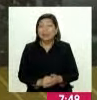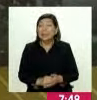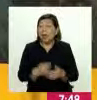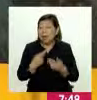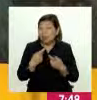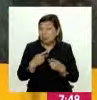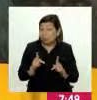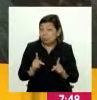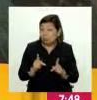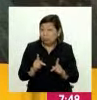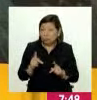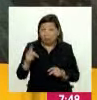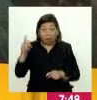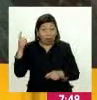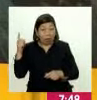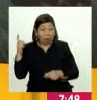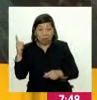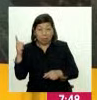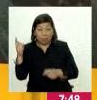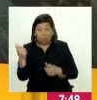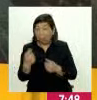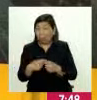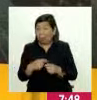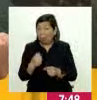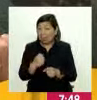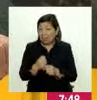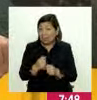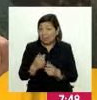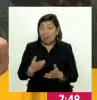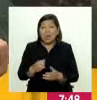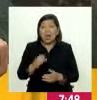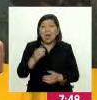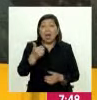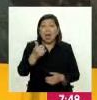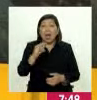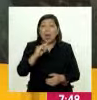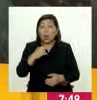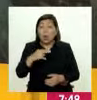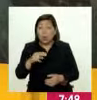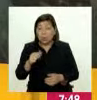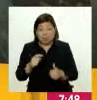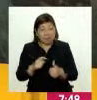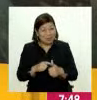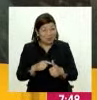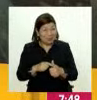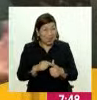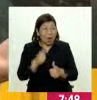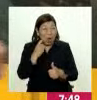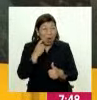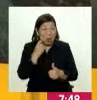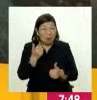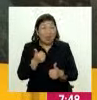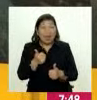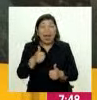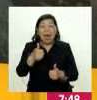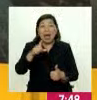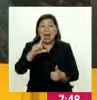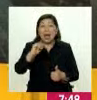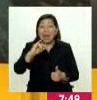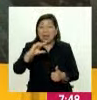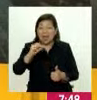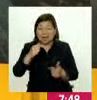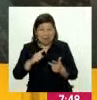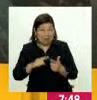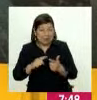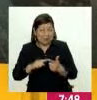Anuncian varios líderes que no van a participar, ¿no? César Acuña, en su momento Rafael López Aliaga, que va a ser,